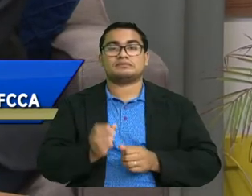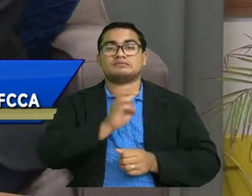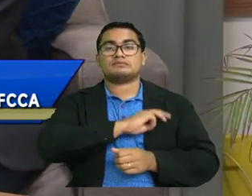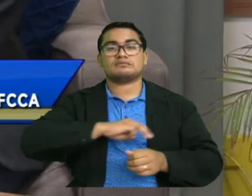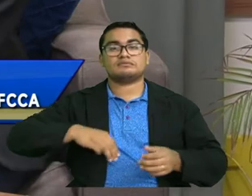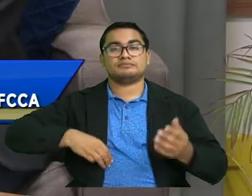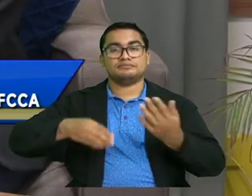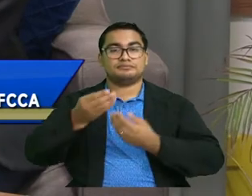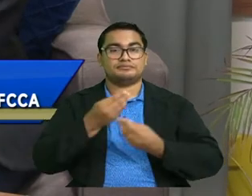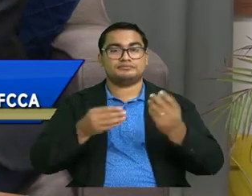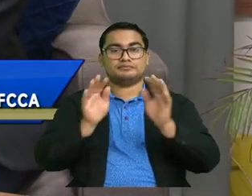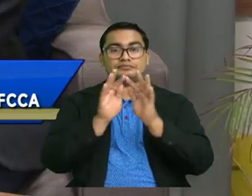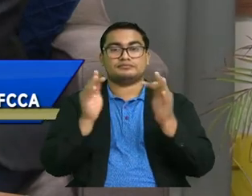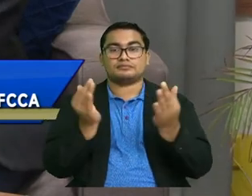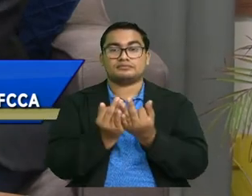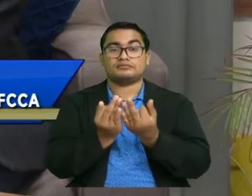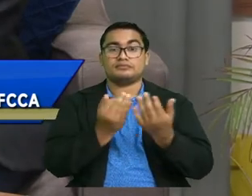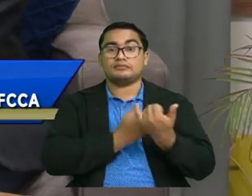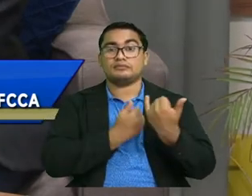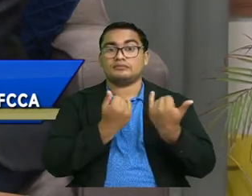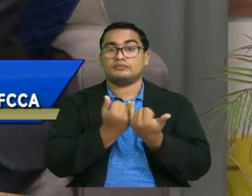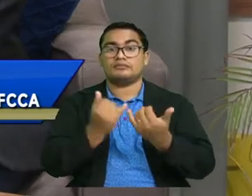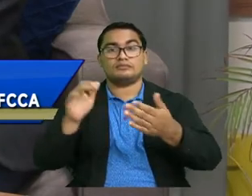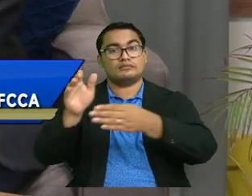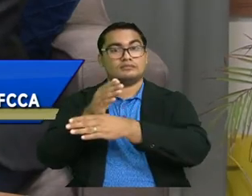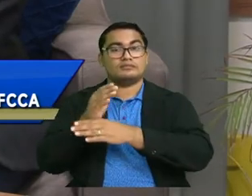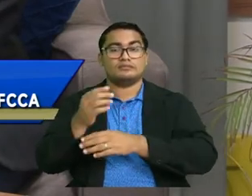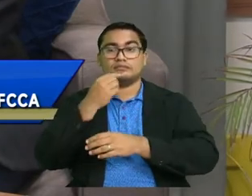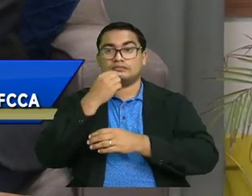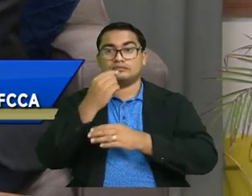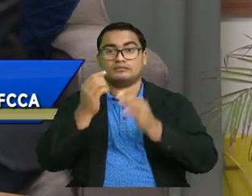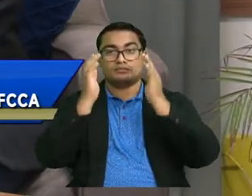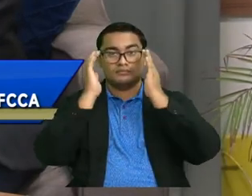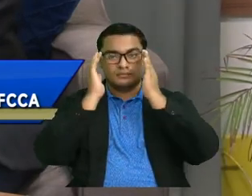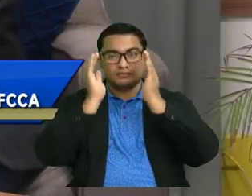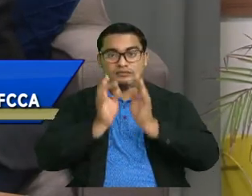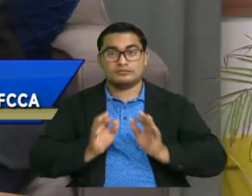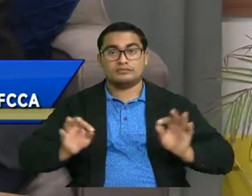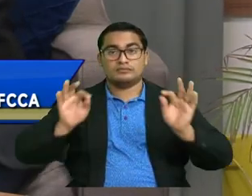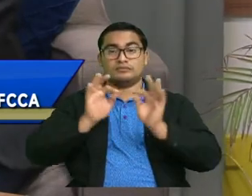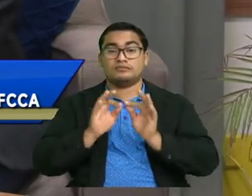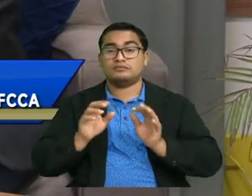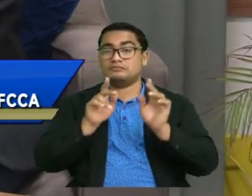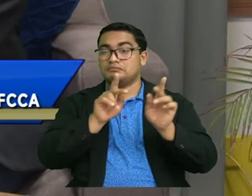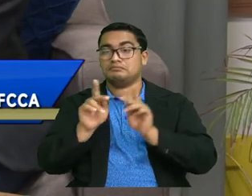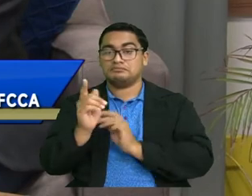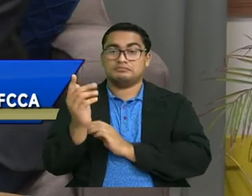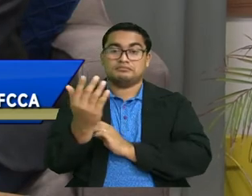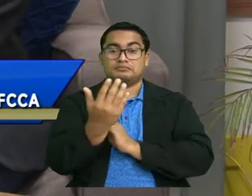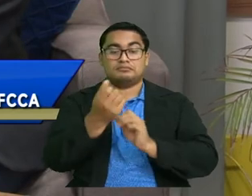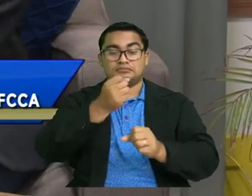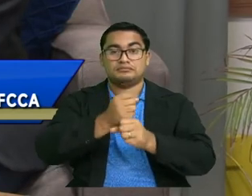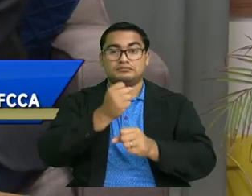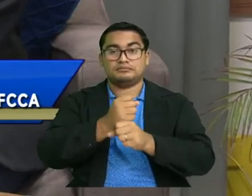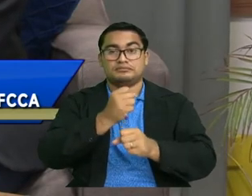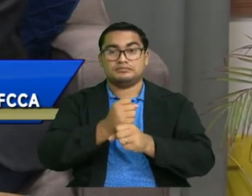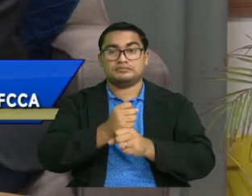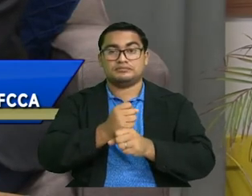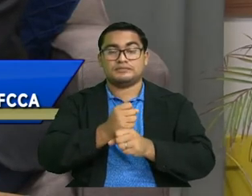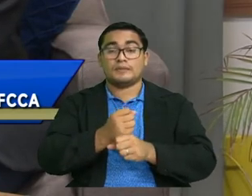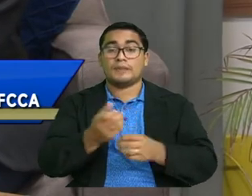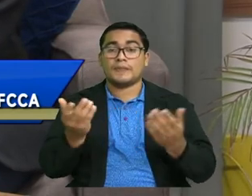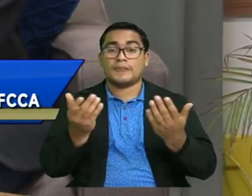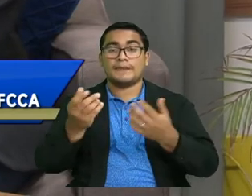de Economía Familiar y las instituciones que somos parte, porque siempre lo menciono porque al final somos un todo, ¿verdad?, que estamos trabajando, así es, que